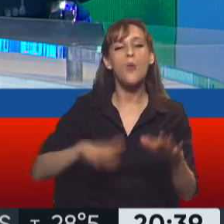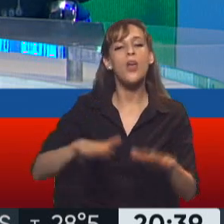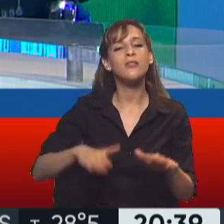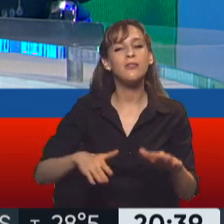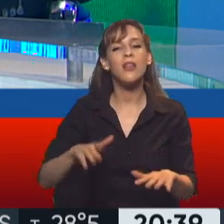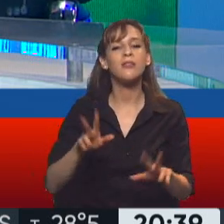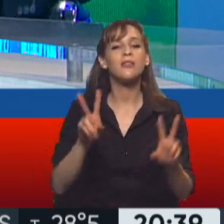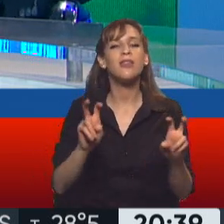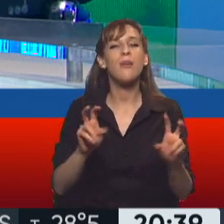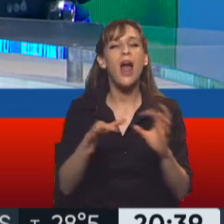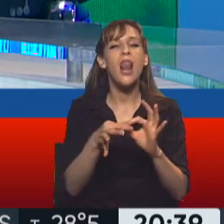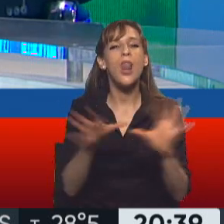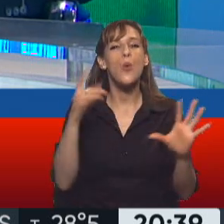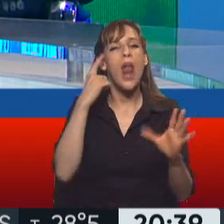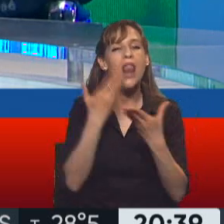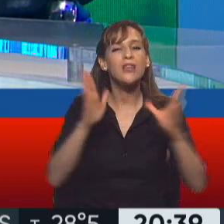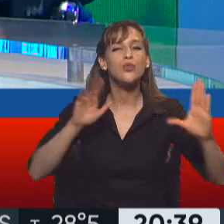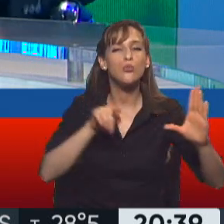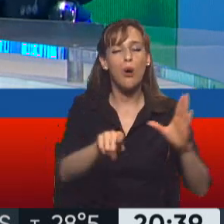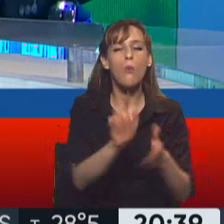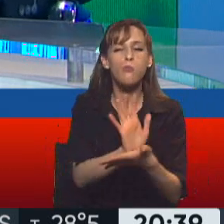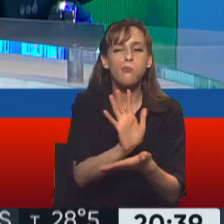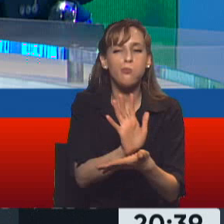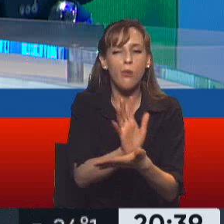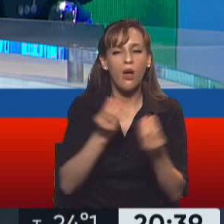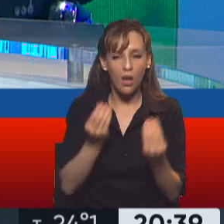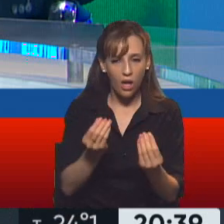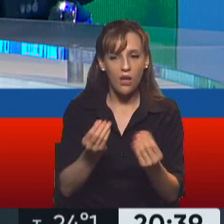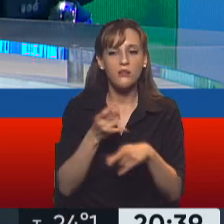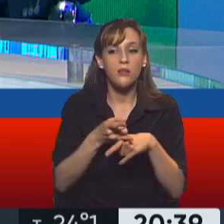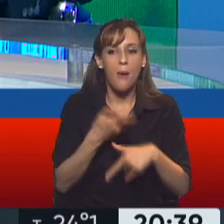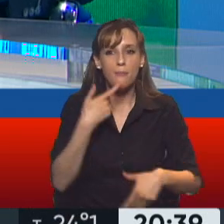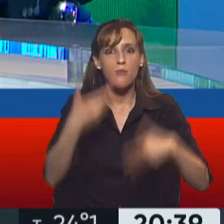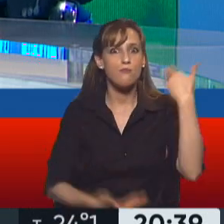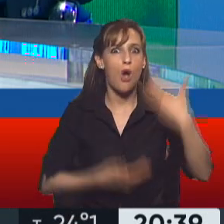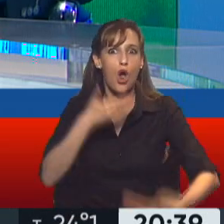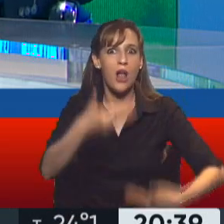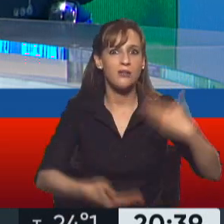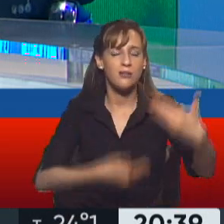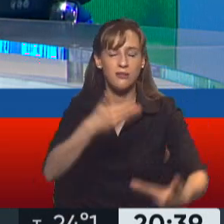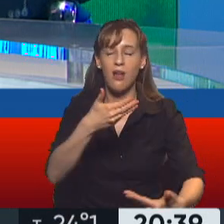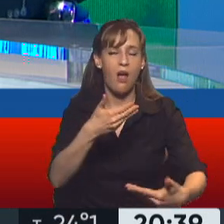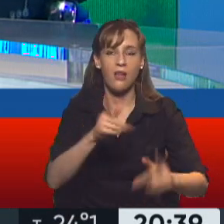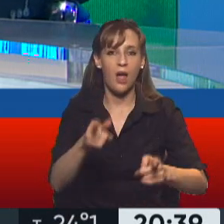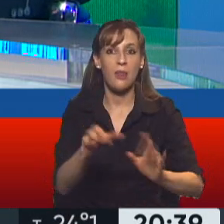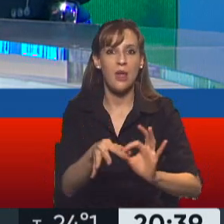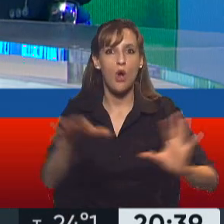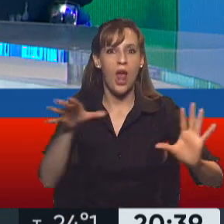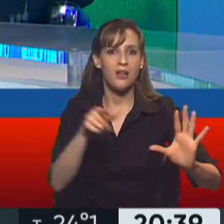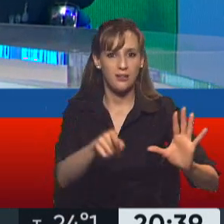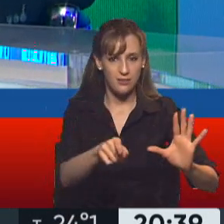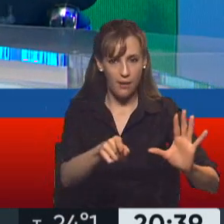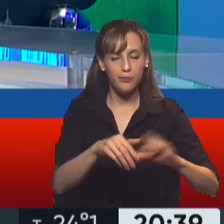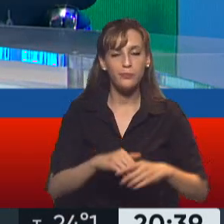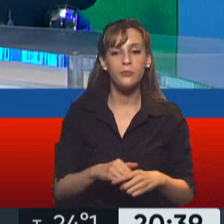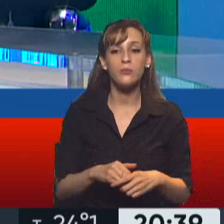la historia del liberalismo que lo imagina como una corriente que siempre ha sido progresista sí. y siempre ha sido democrática. Y algunas de sus vertientes